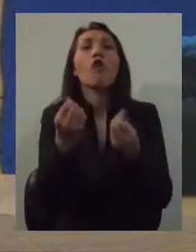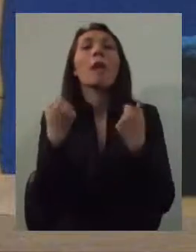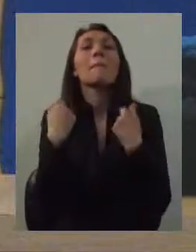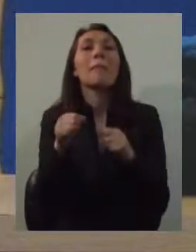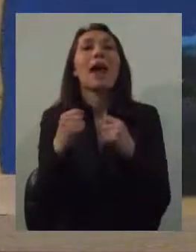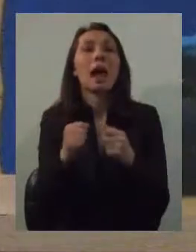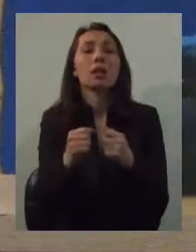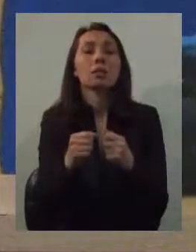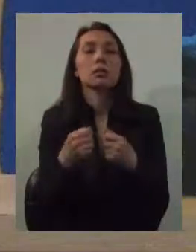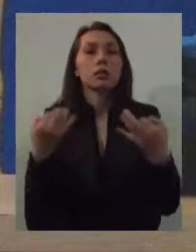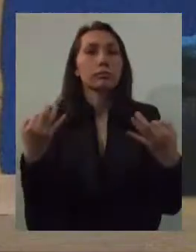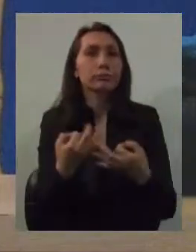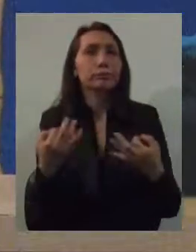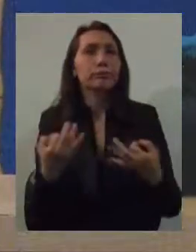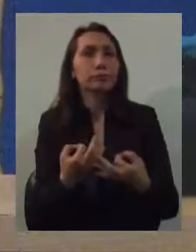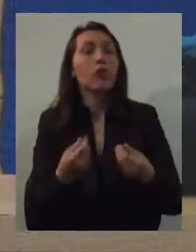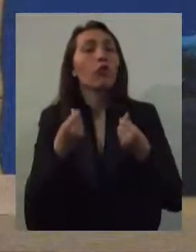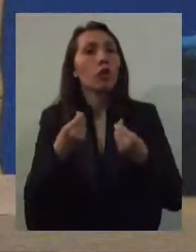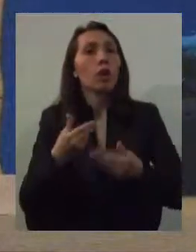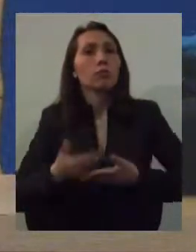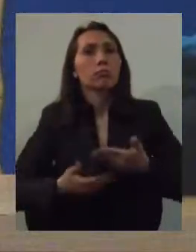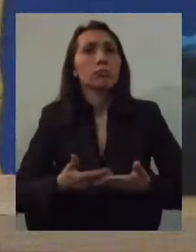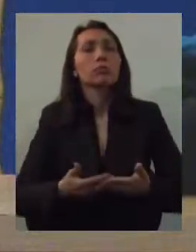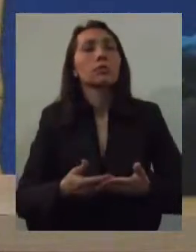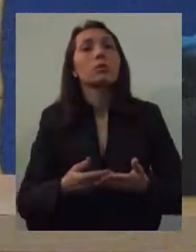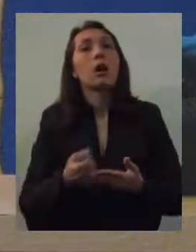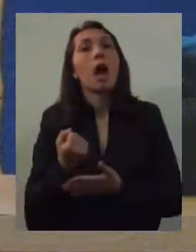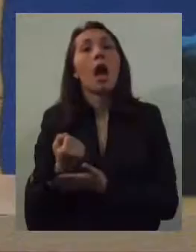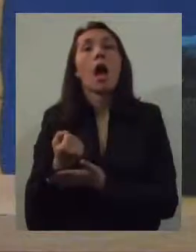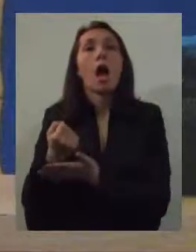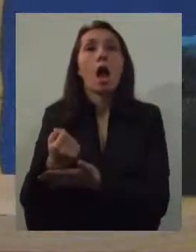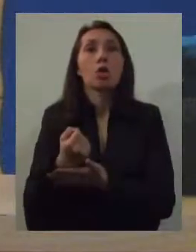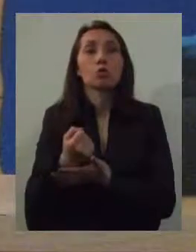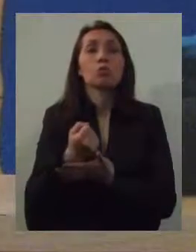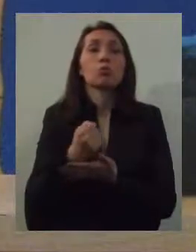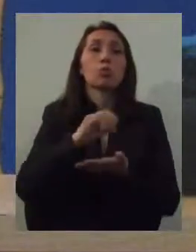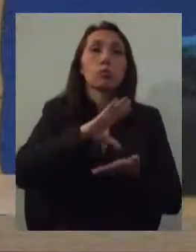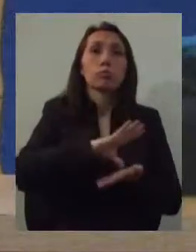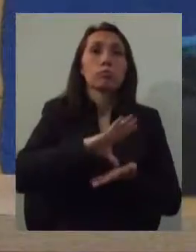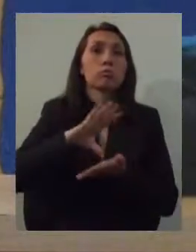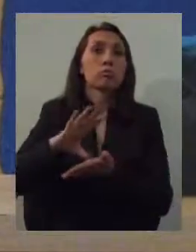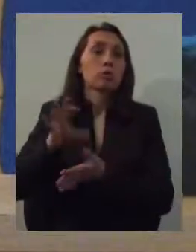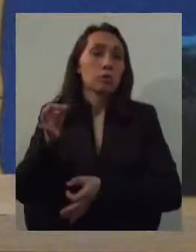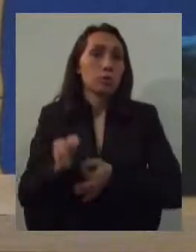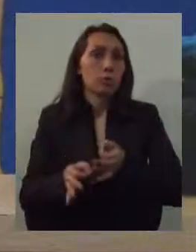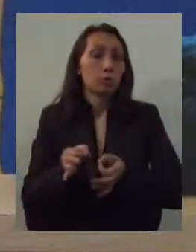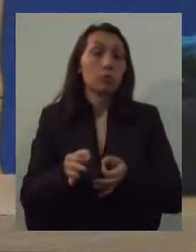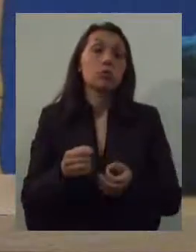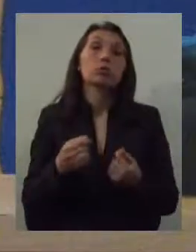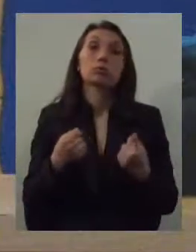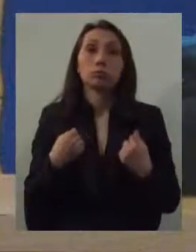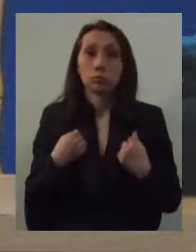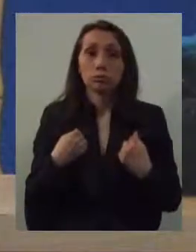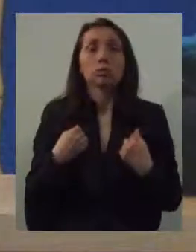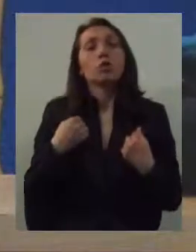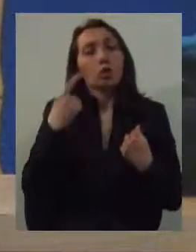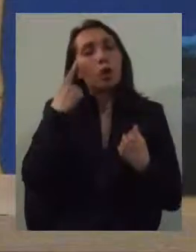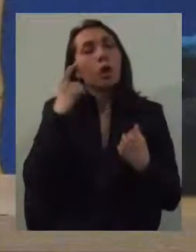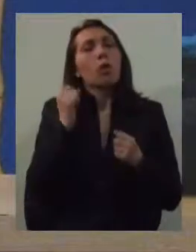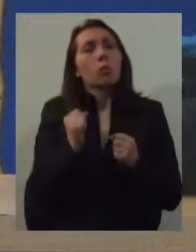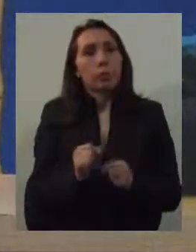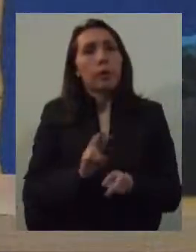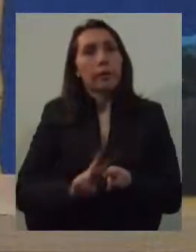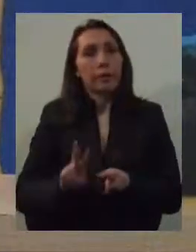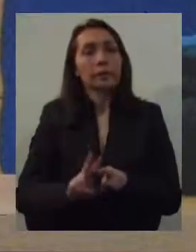prácticas, de buenas conductas en materia de cooperación entre los operadores jurídicos, que yo creo que se puede